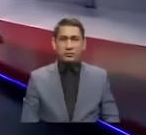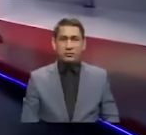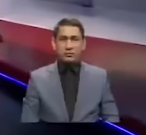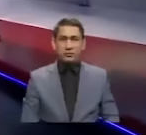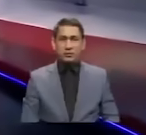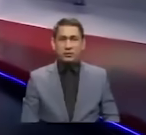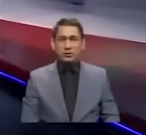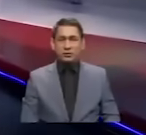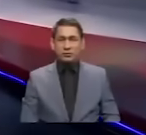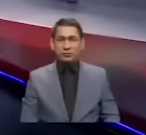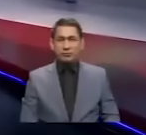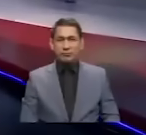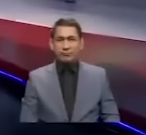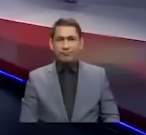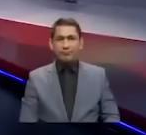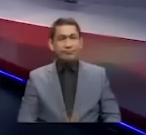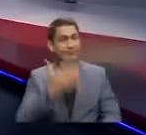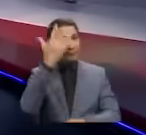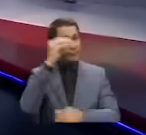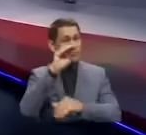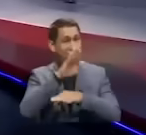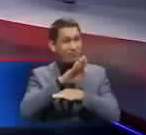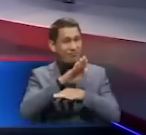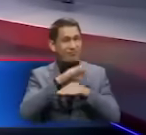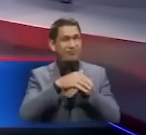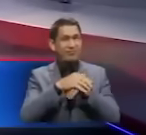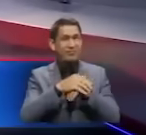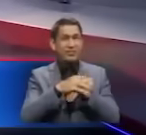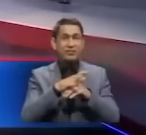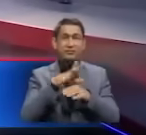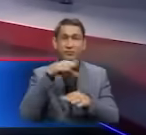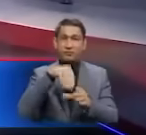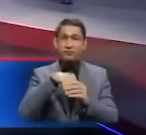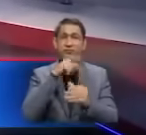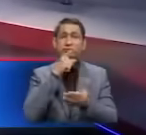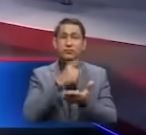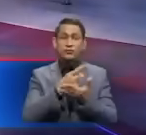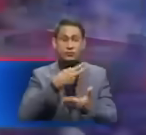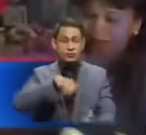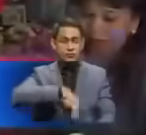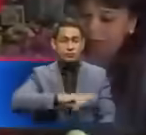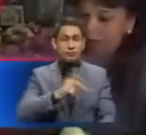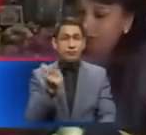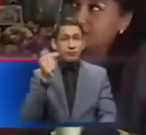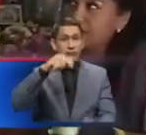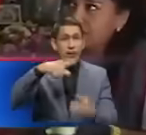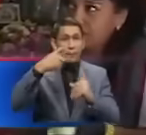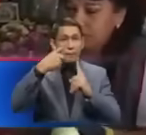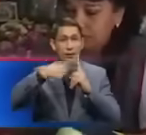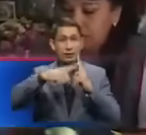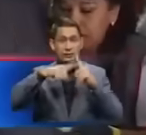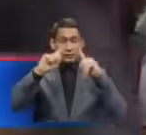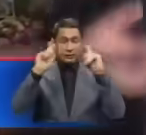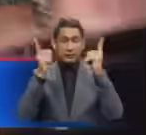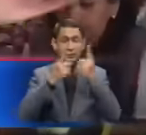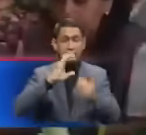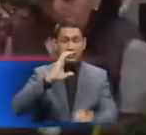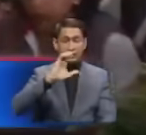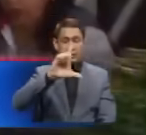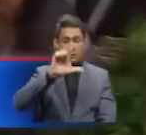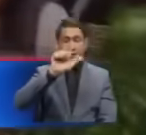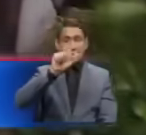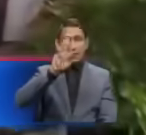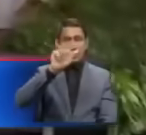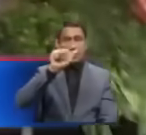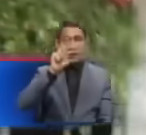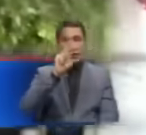Así es, amigos televidentes, compañeros en estudios, muy buenas tardes. Efectivamente, nosotros nos encontramos acá en el mercado de Santa Clara, en el norte de la capital. Como ustedes